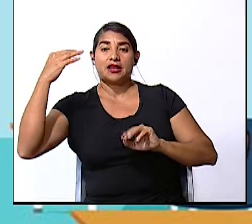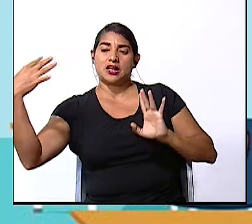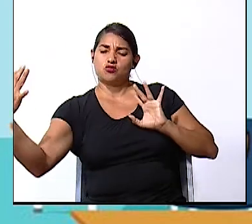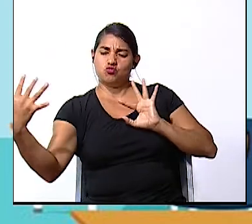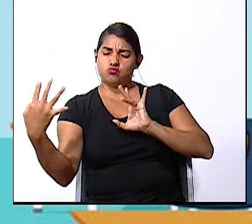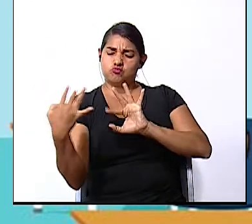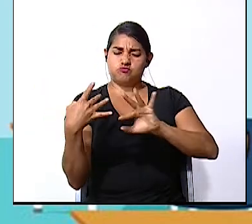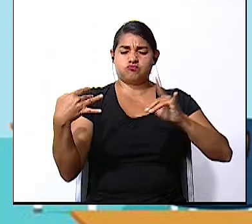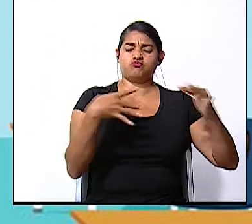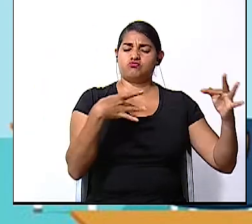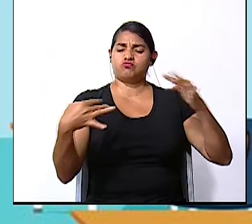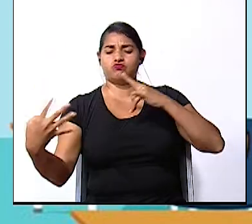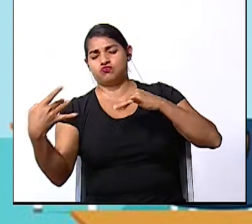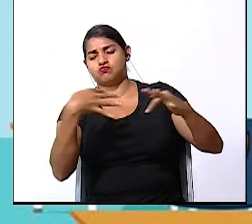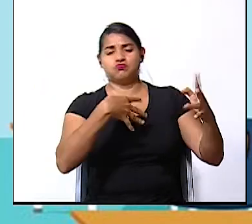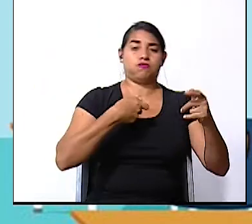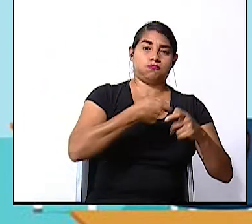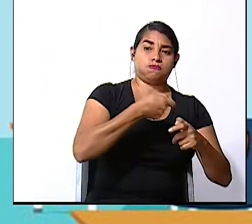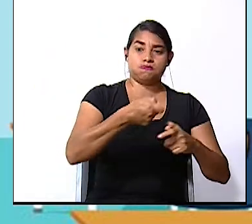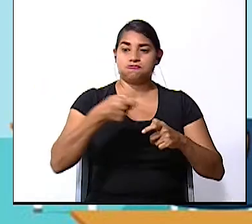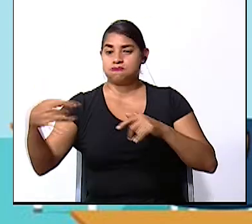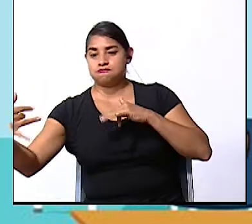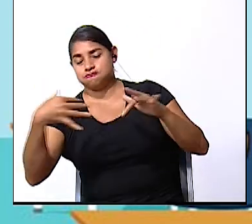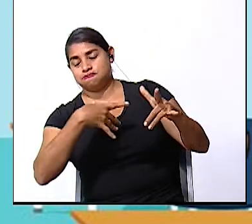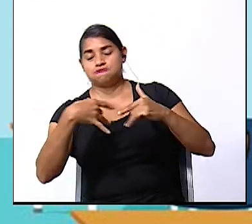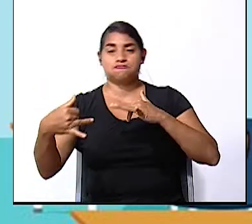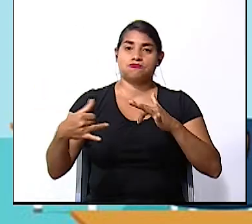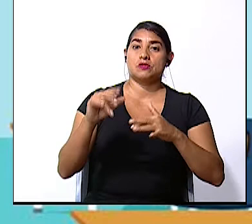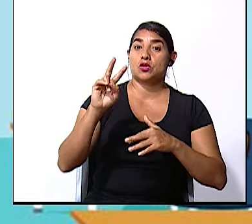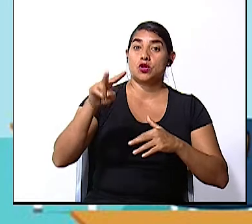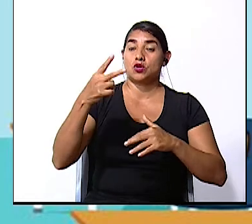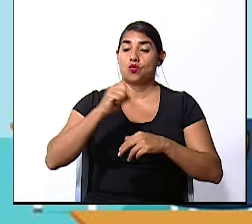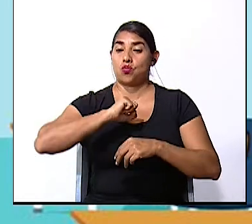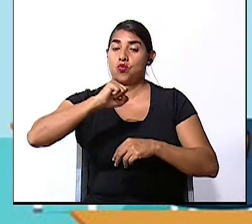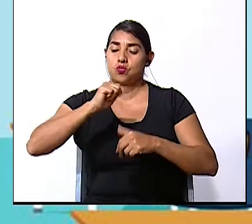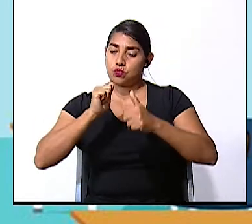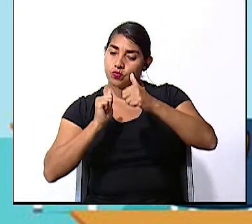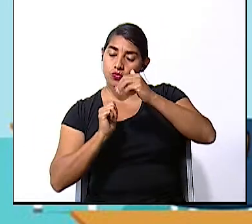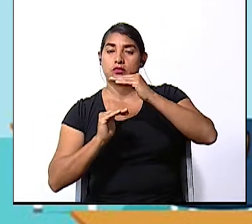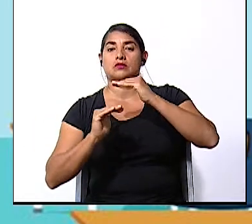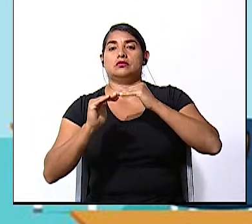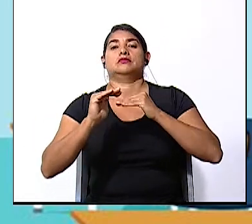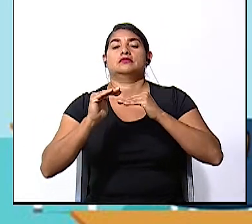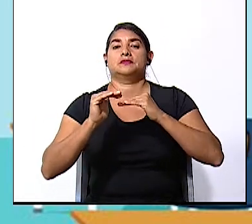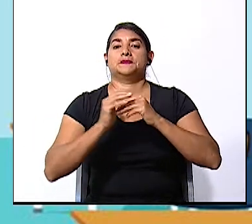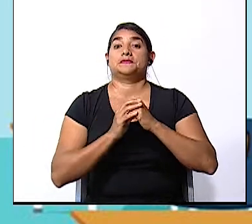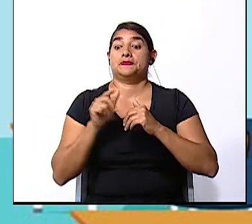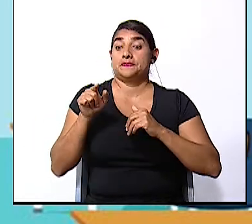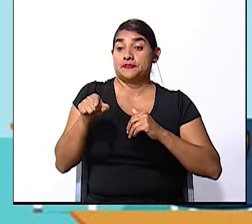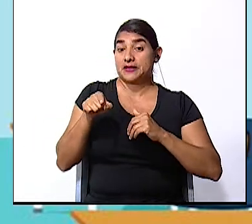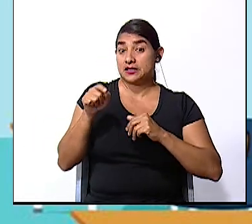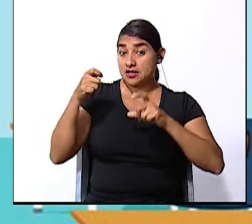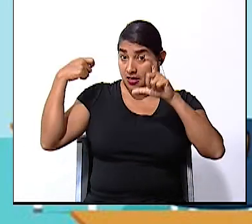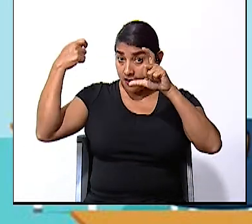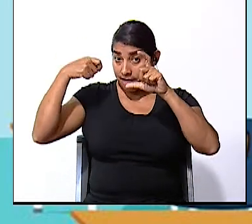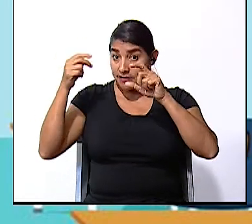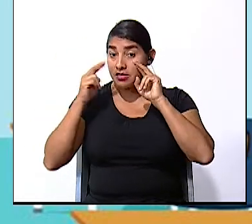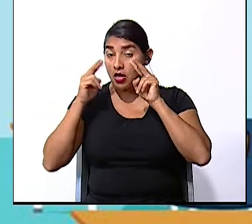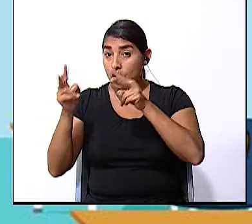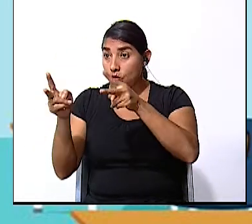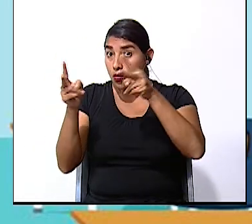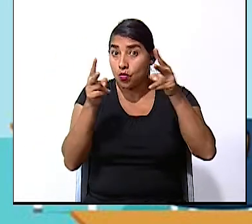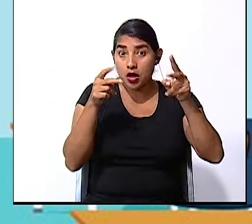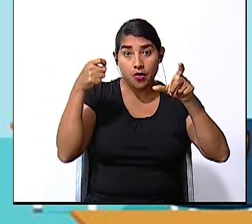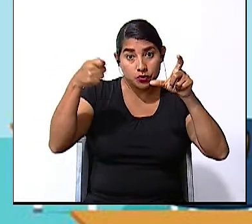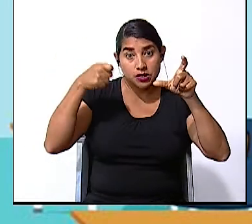cartagineses, donde estos segundos fueron los que tuvieron que ceder. En este video que les traigo por